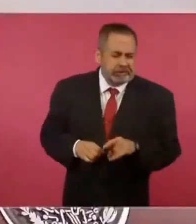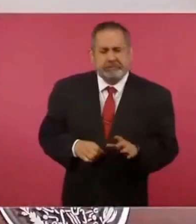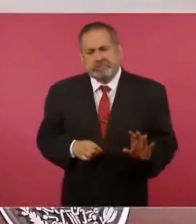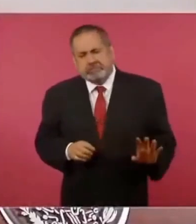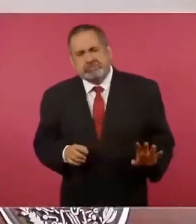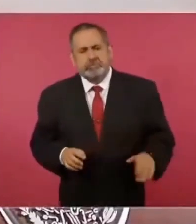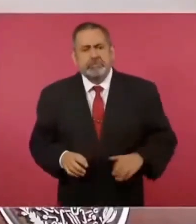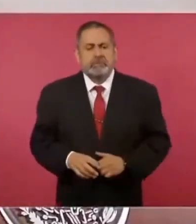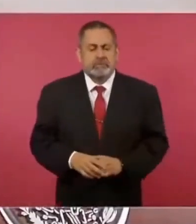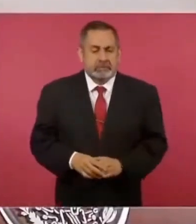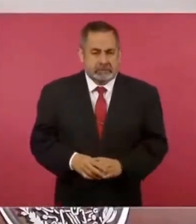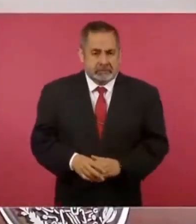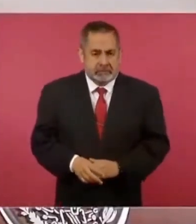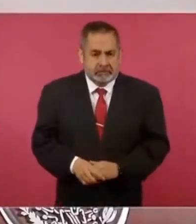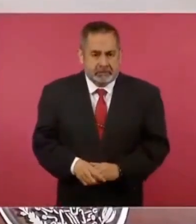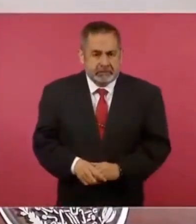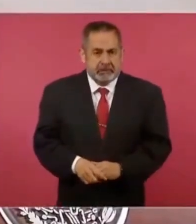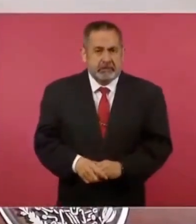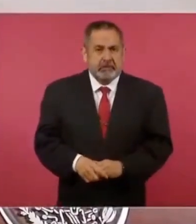No quiero